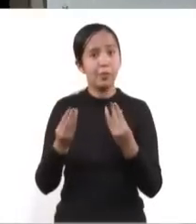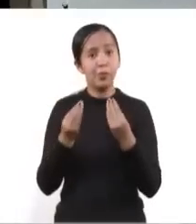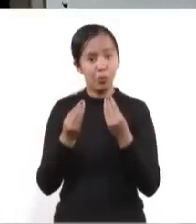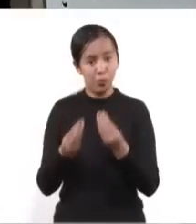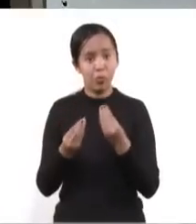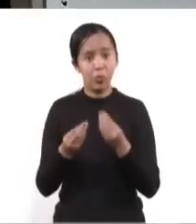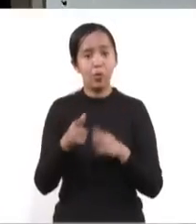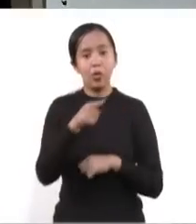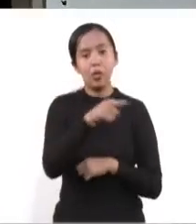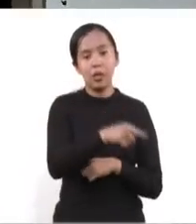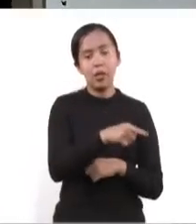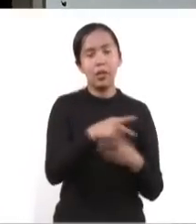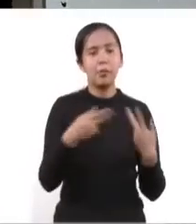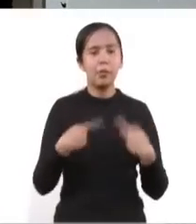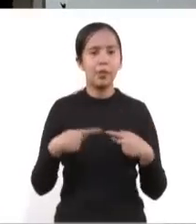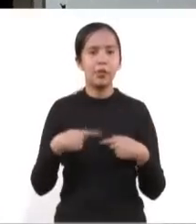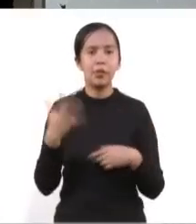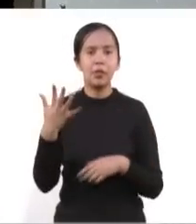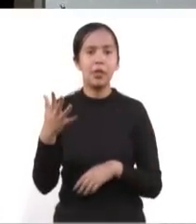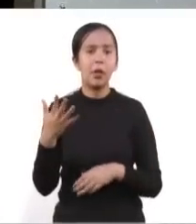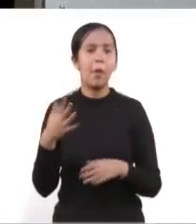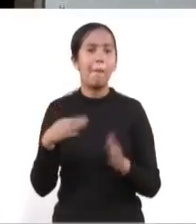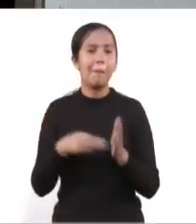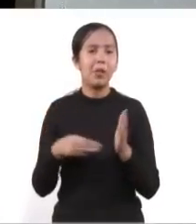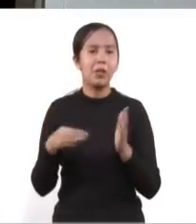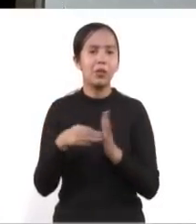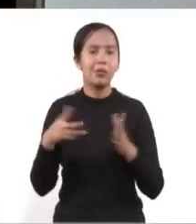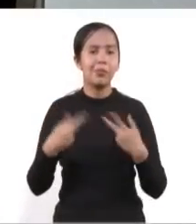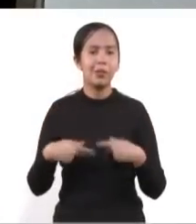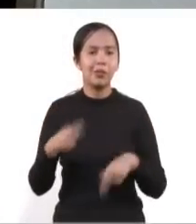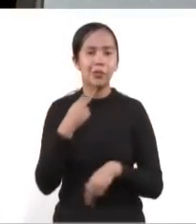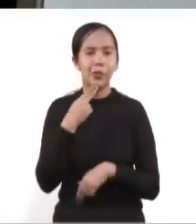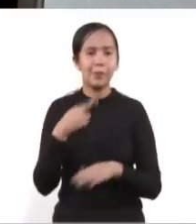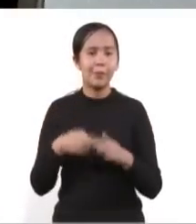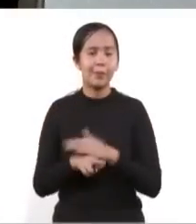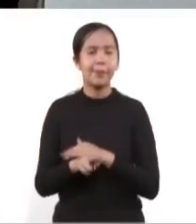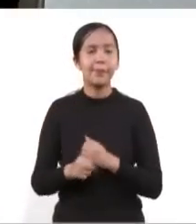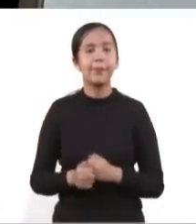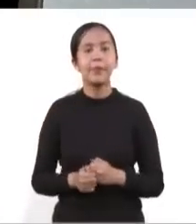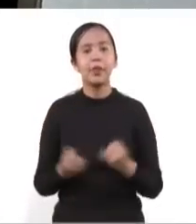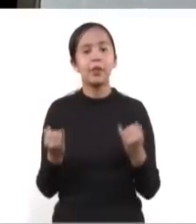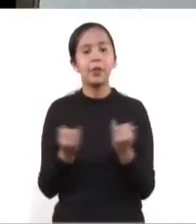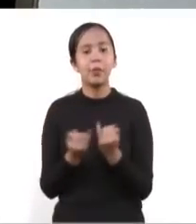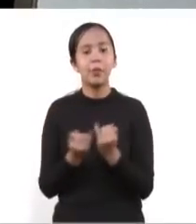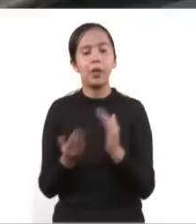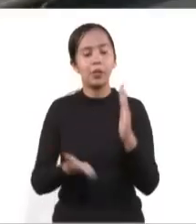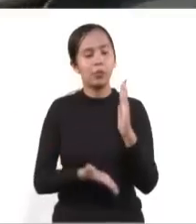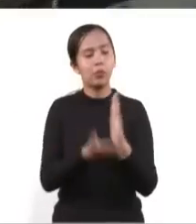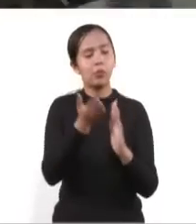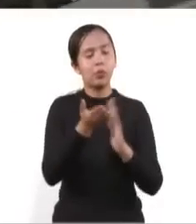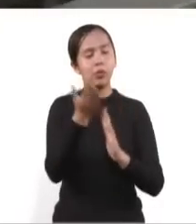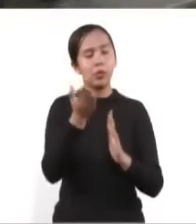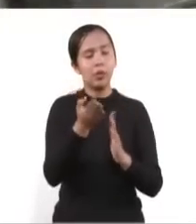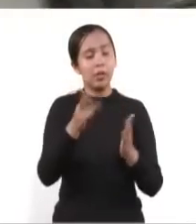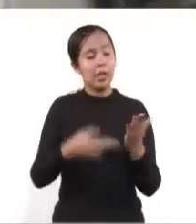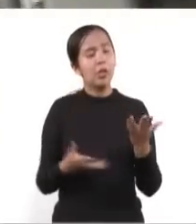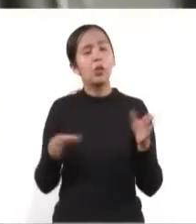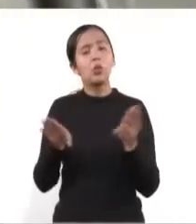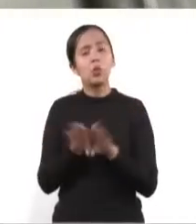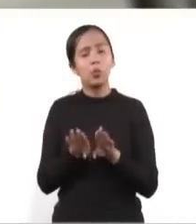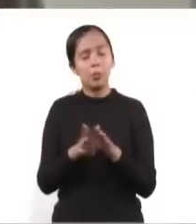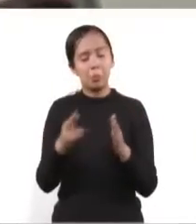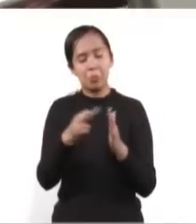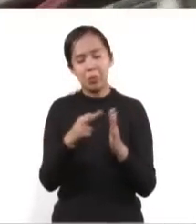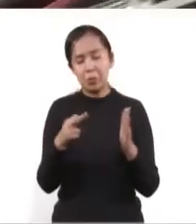millones de pasajeros diariamente. Asimismo, se construyó con todas las normas de seguridad,